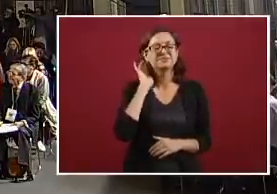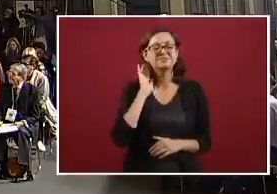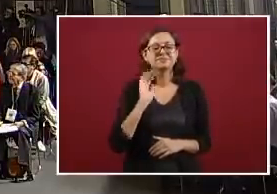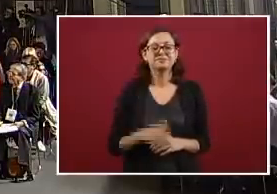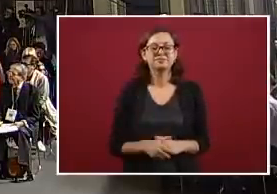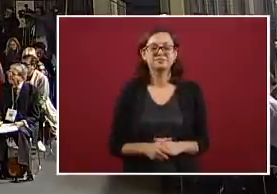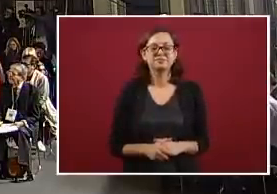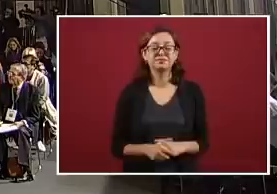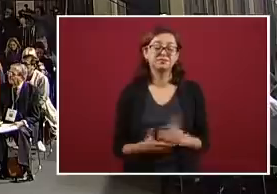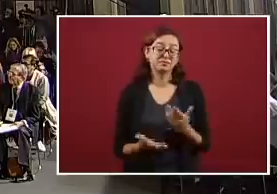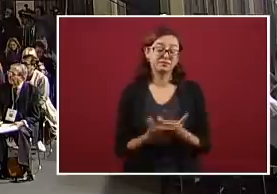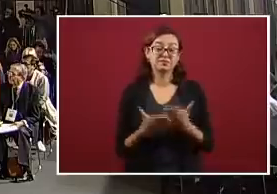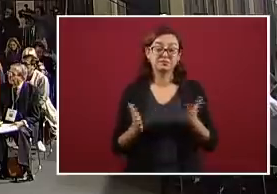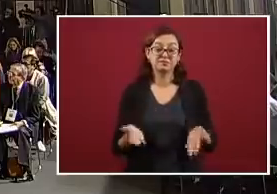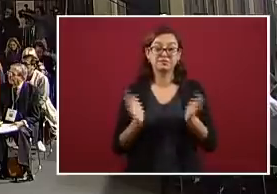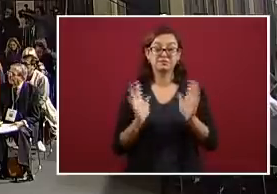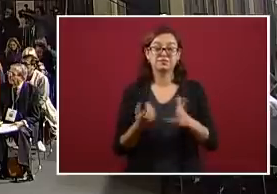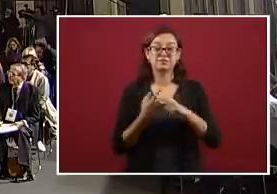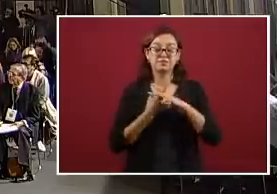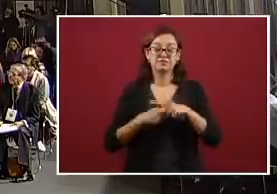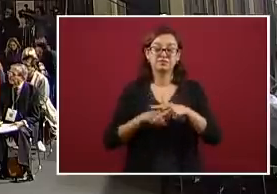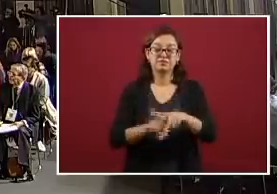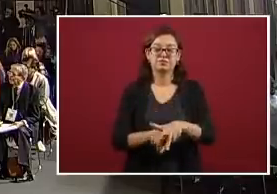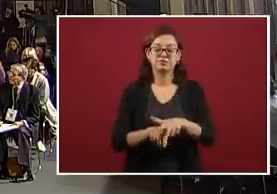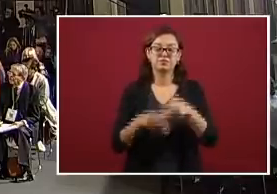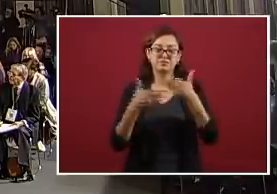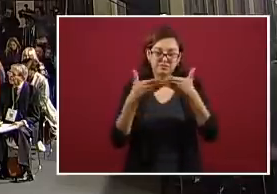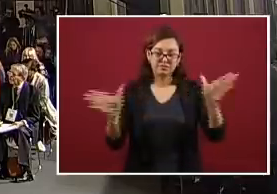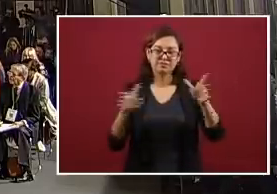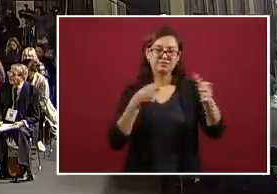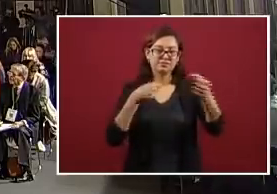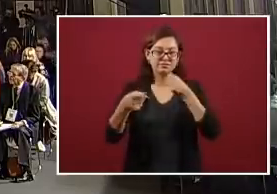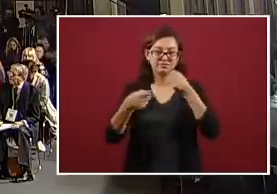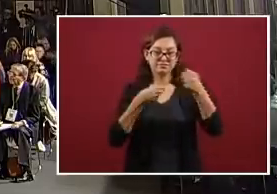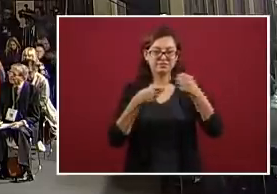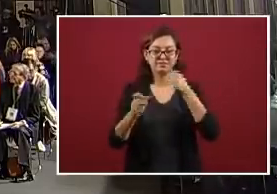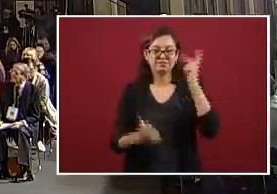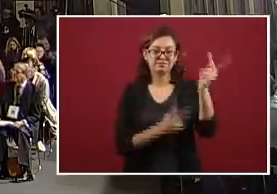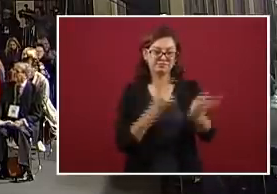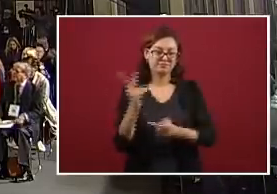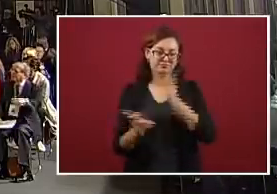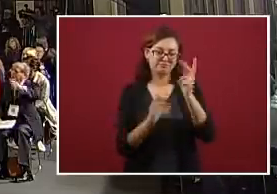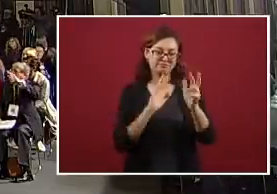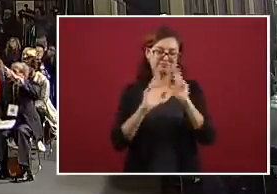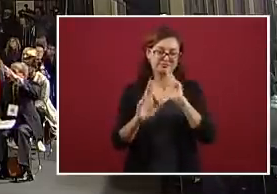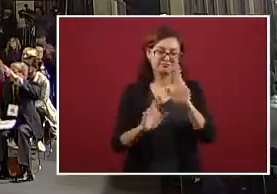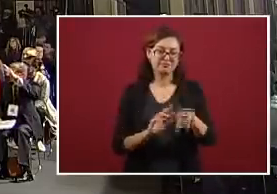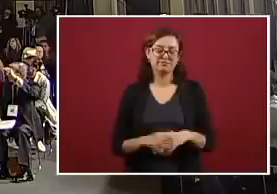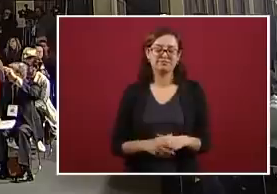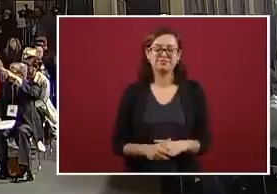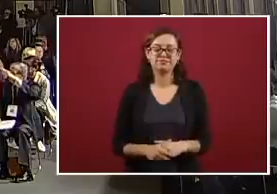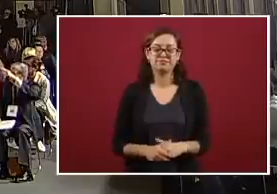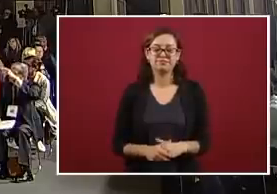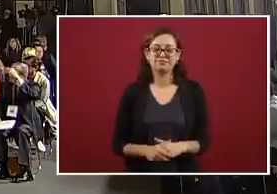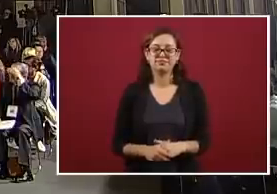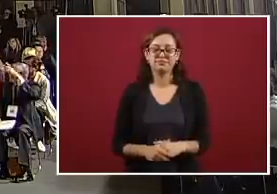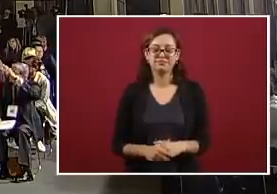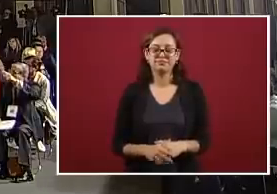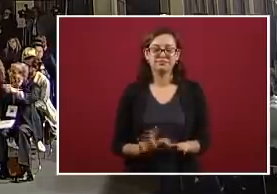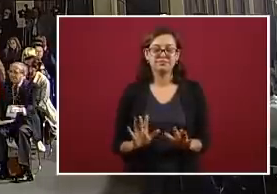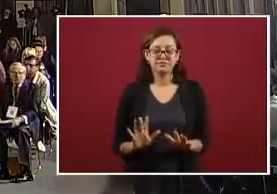si les parece, abrimos para preguntas y respuestas. Me